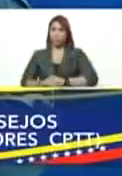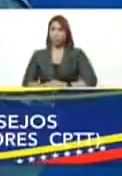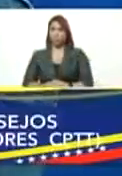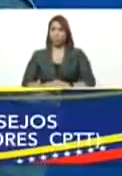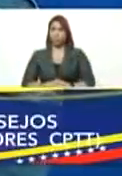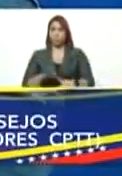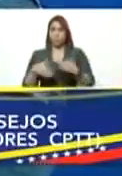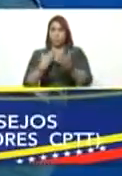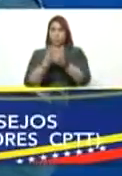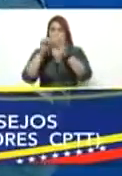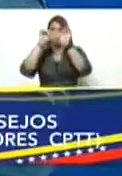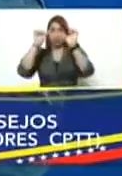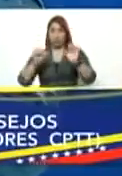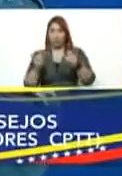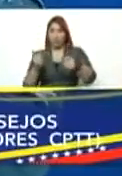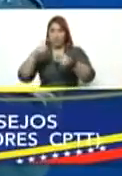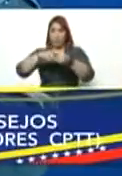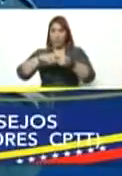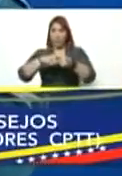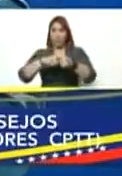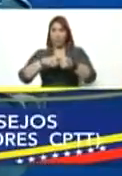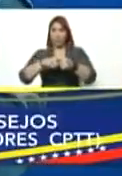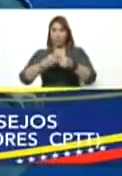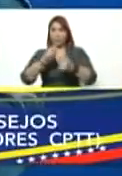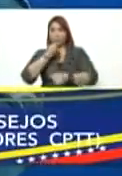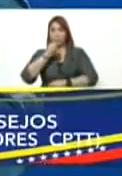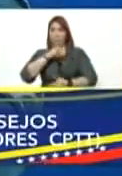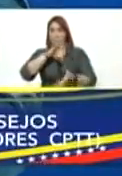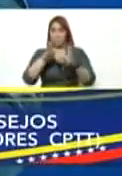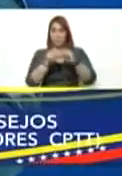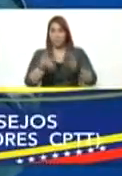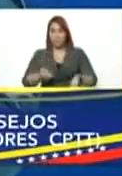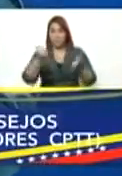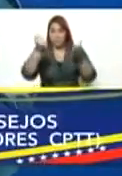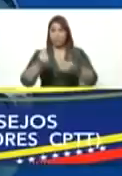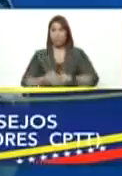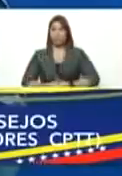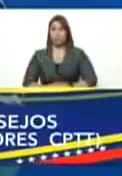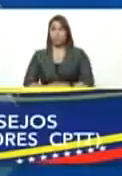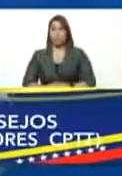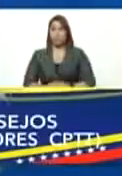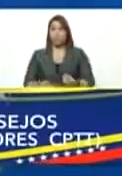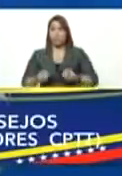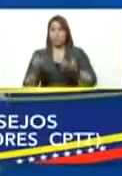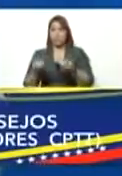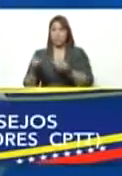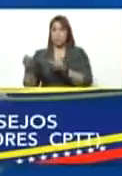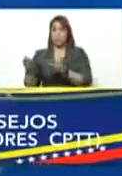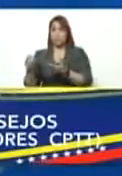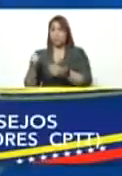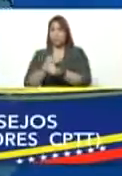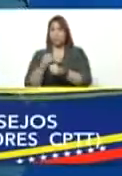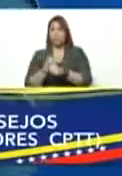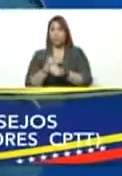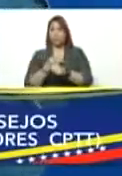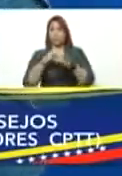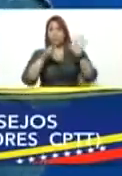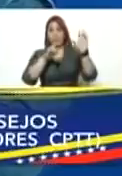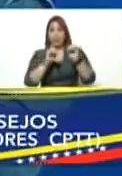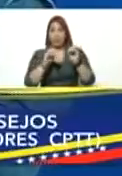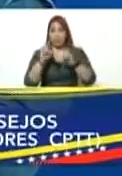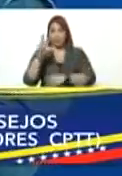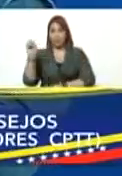sistema de la alimentación acá y darle el 70. Estamos trabajando un 70-30, mi